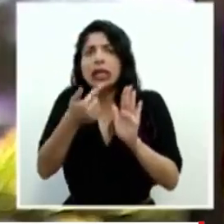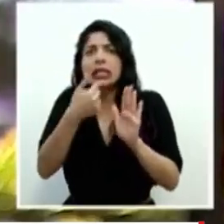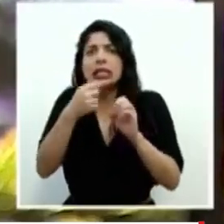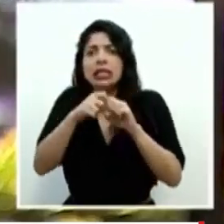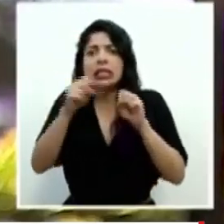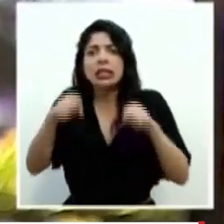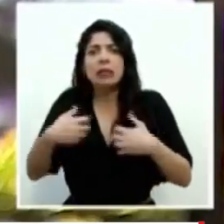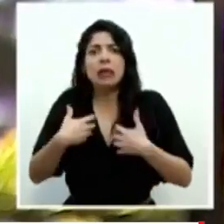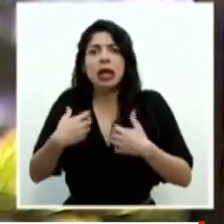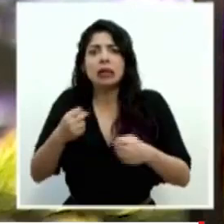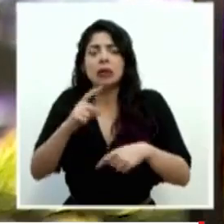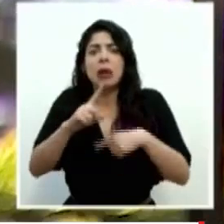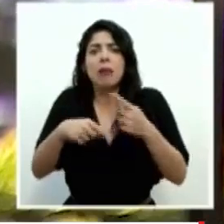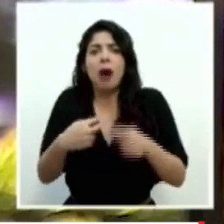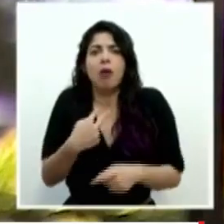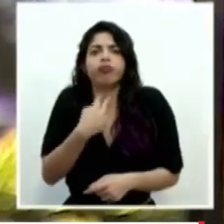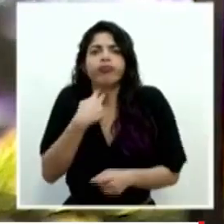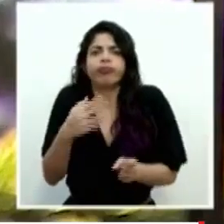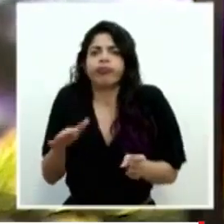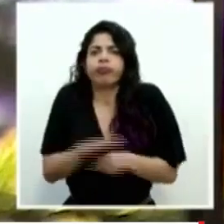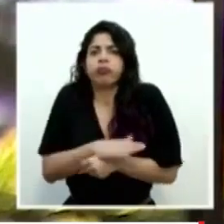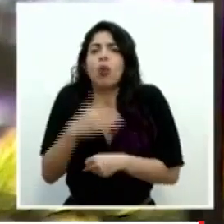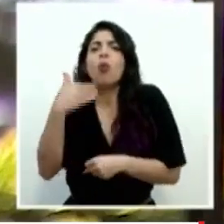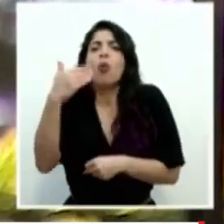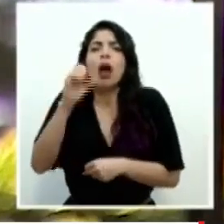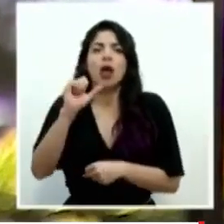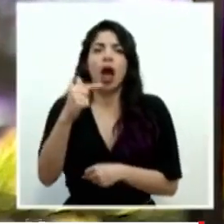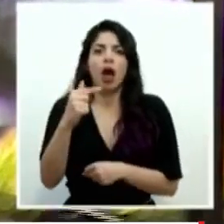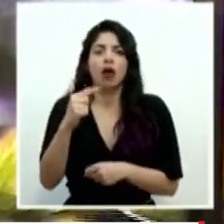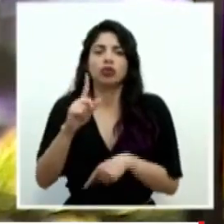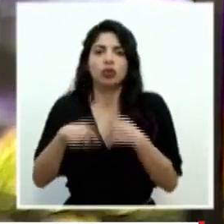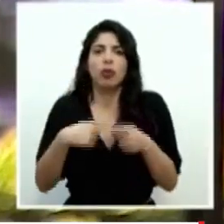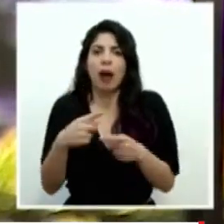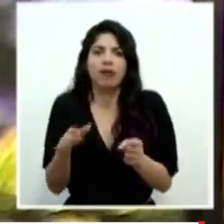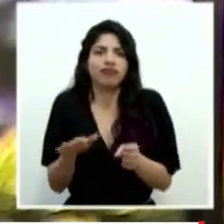el sistema de salud estaría colapsado para agosto. Entonces queríamos saber un poquito